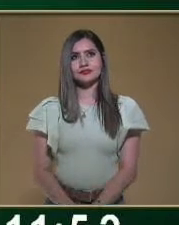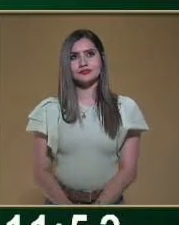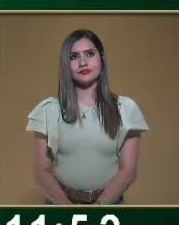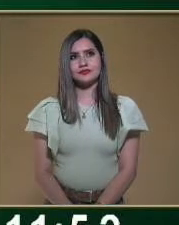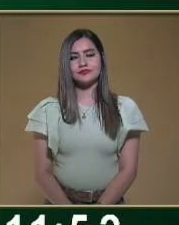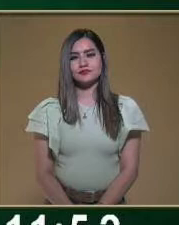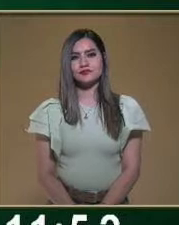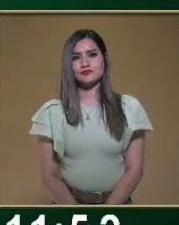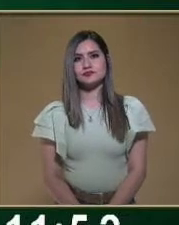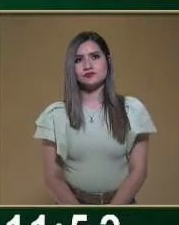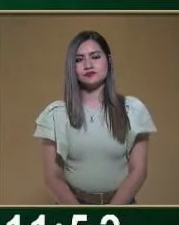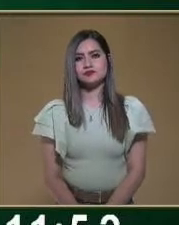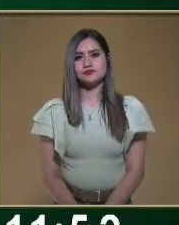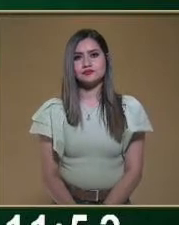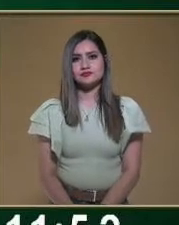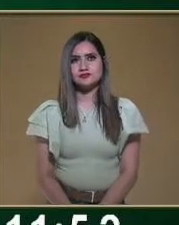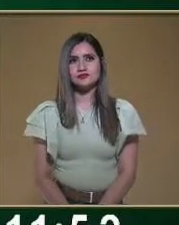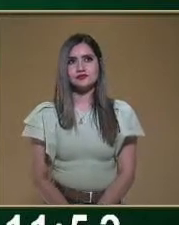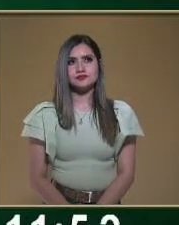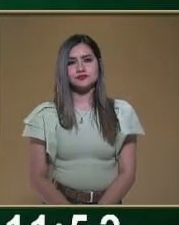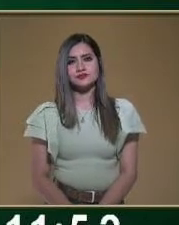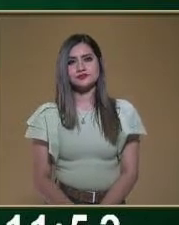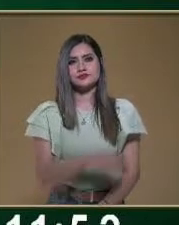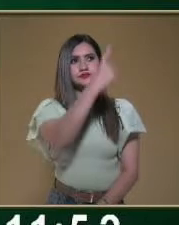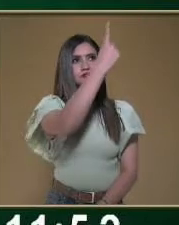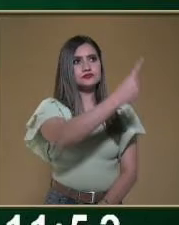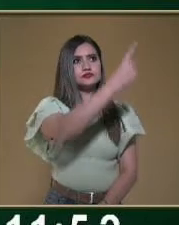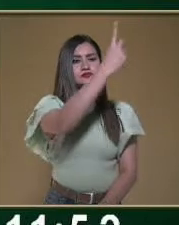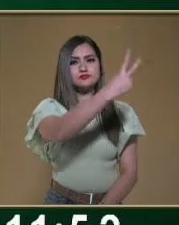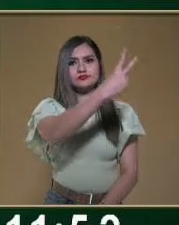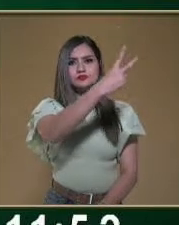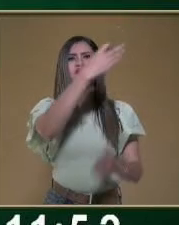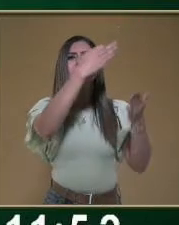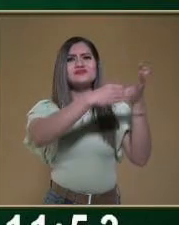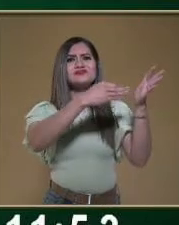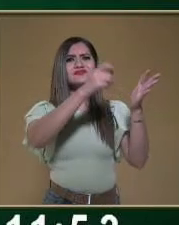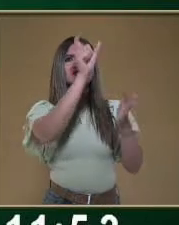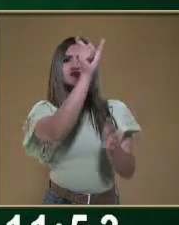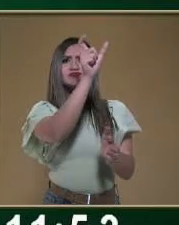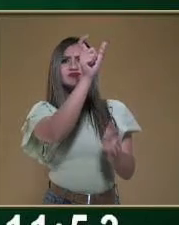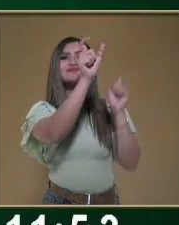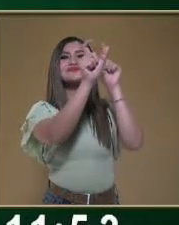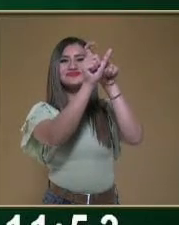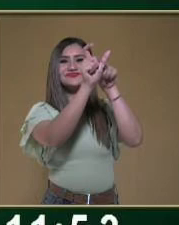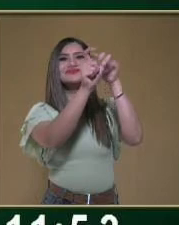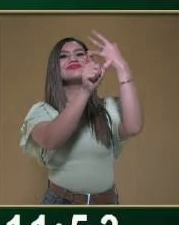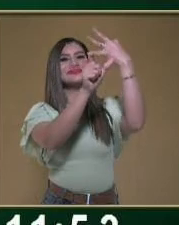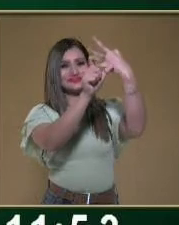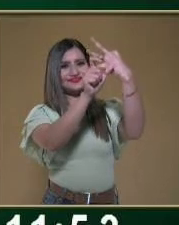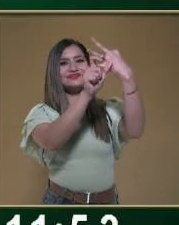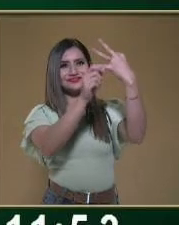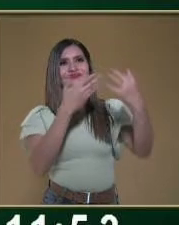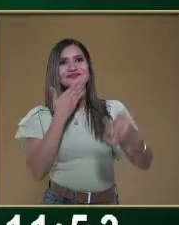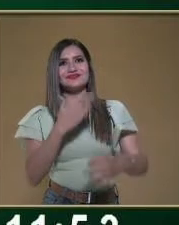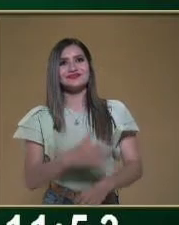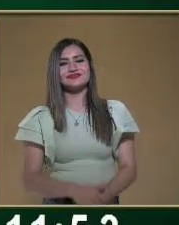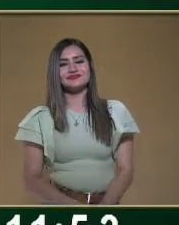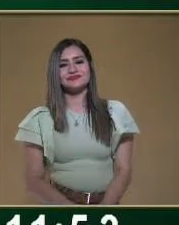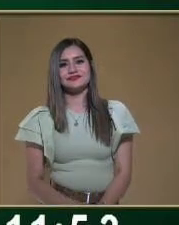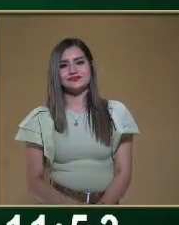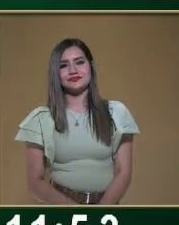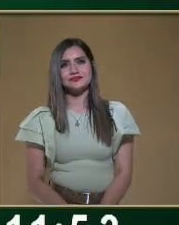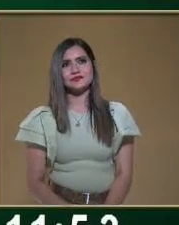Terminamos, es 1, 2, el siguiente número sería el 3. Y colocamos